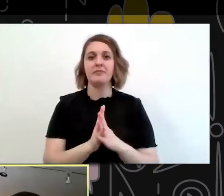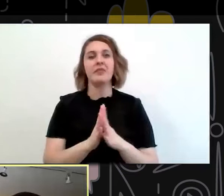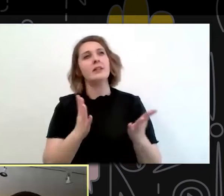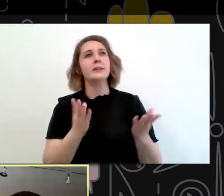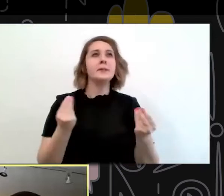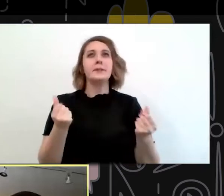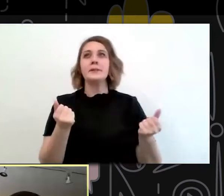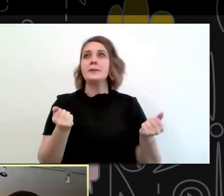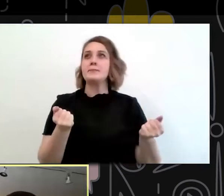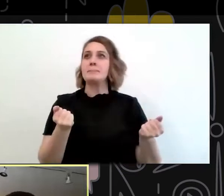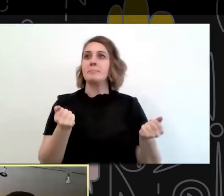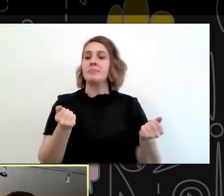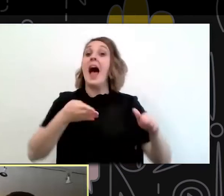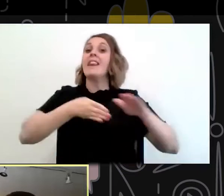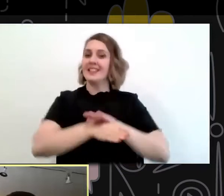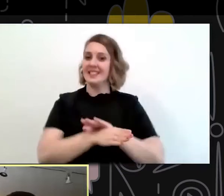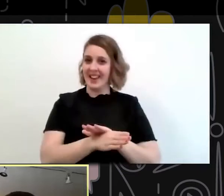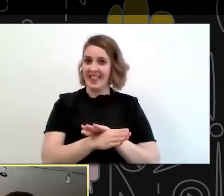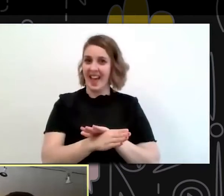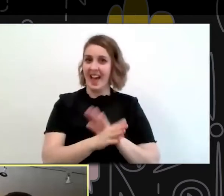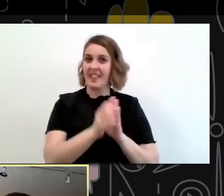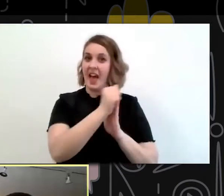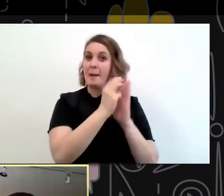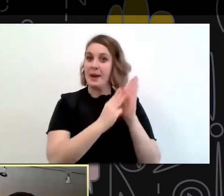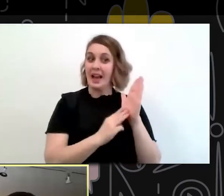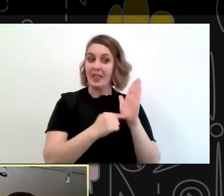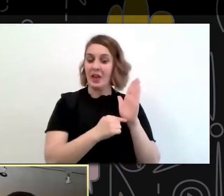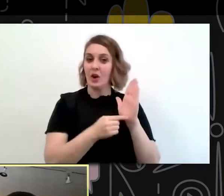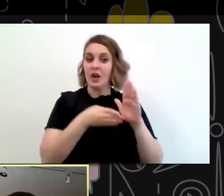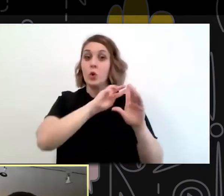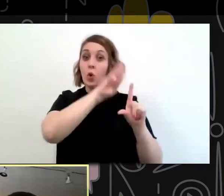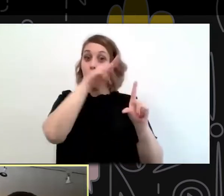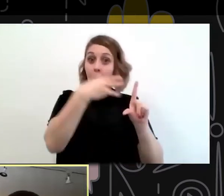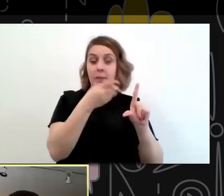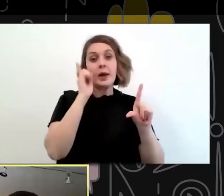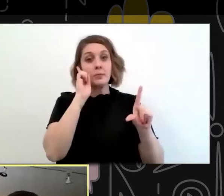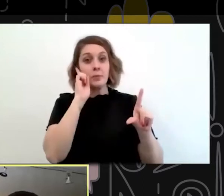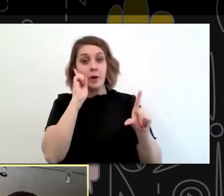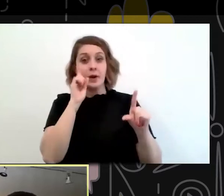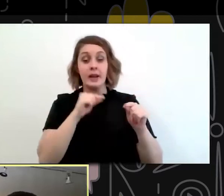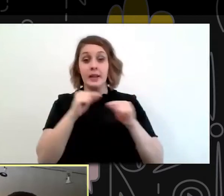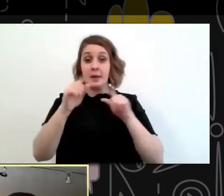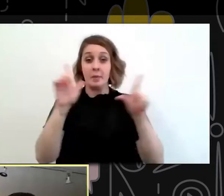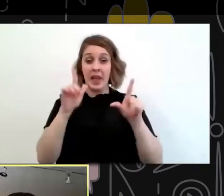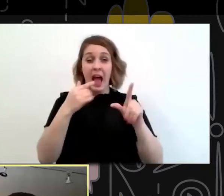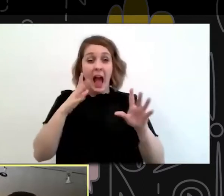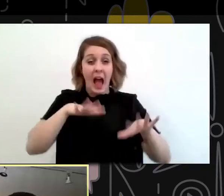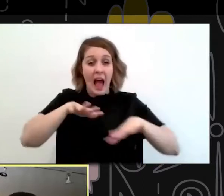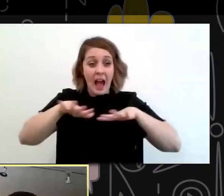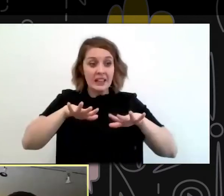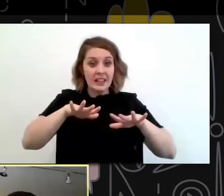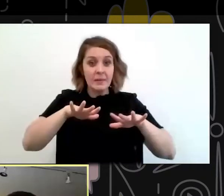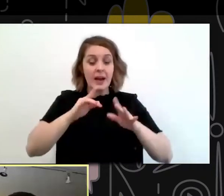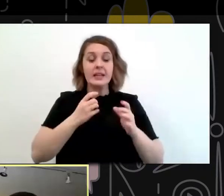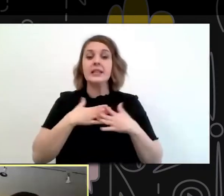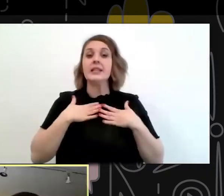de accesibilidad de las aplicaciones web y móviles de telemonitorización activa en salud